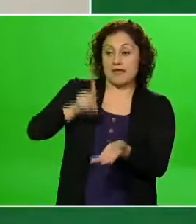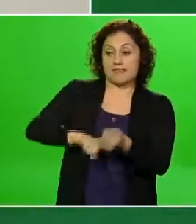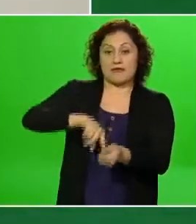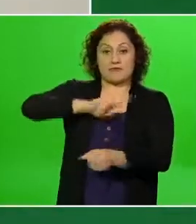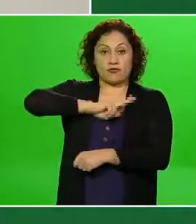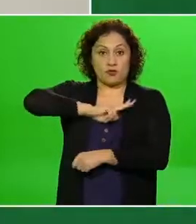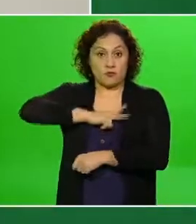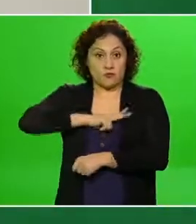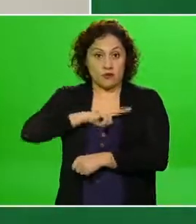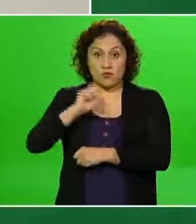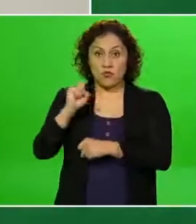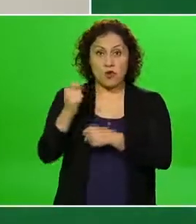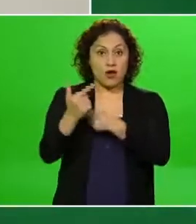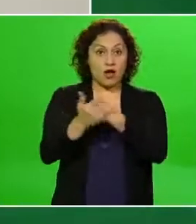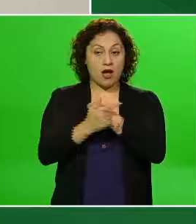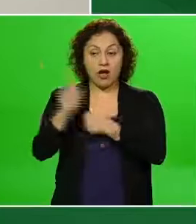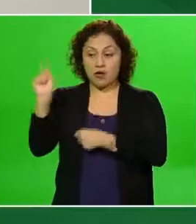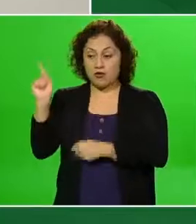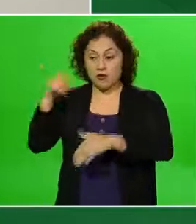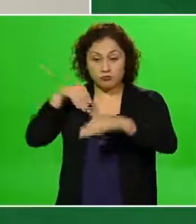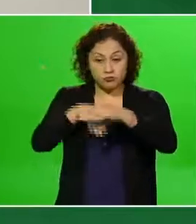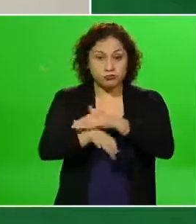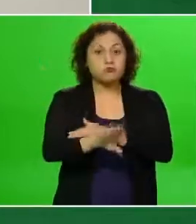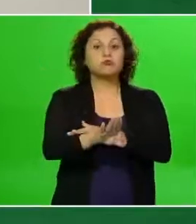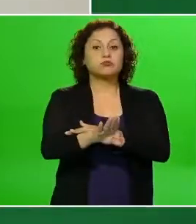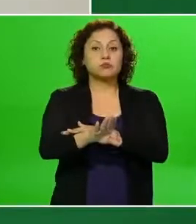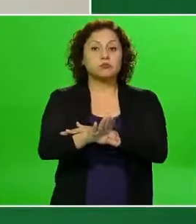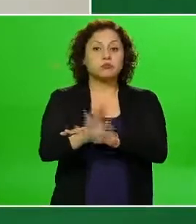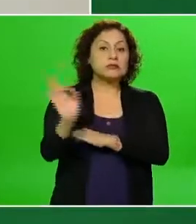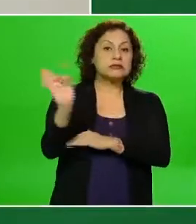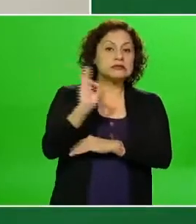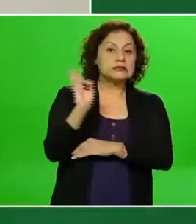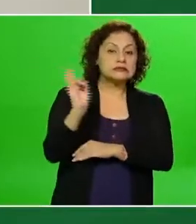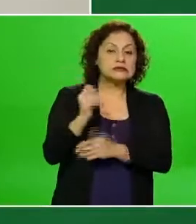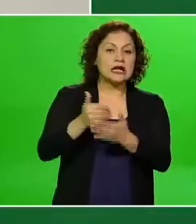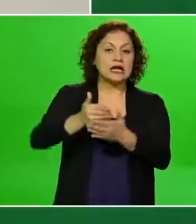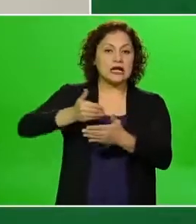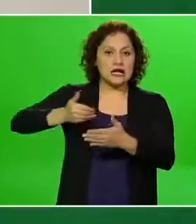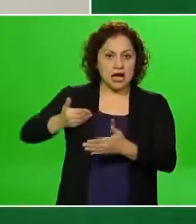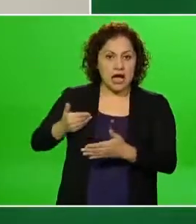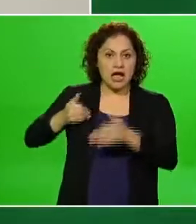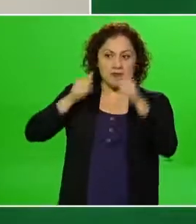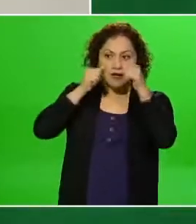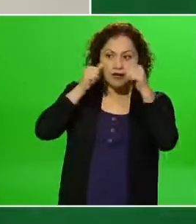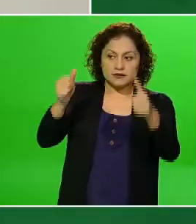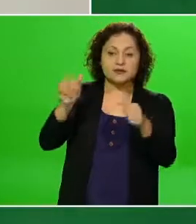vías respiratorias, pues pudiera tener la opción de contagiar a otra